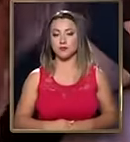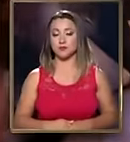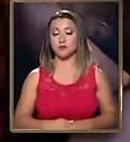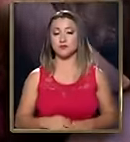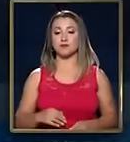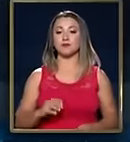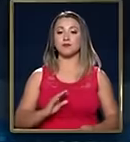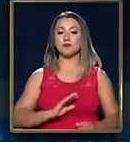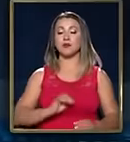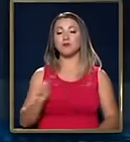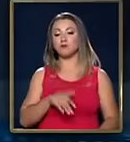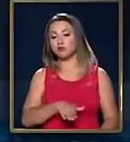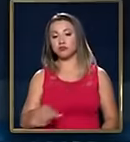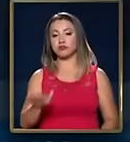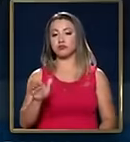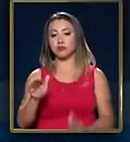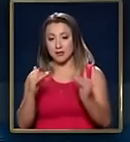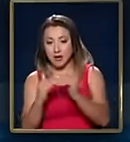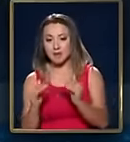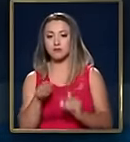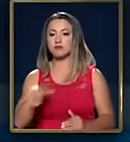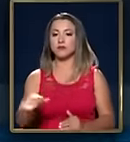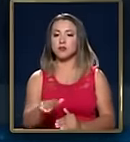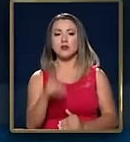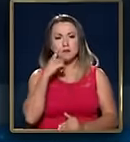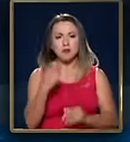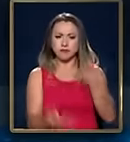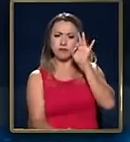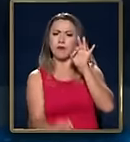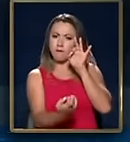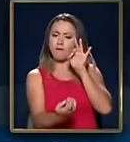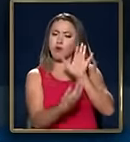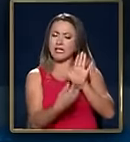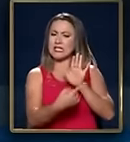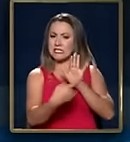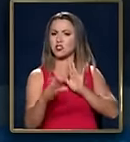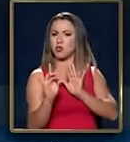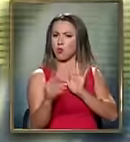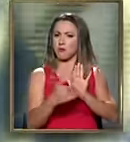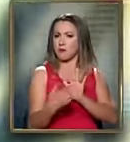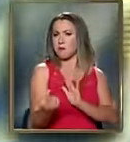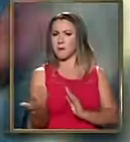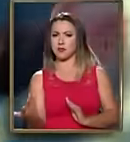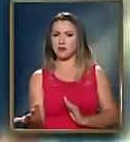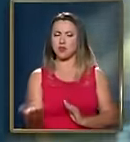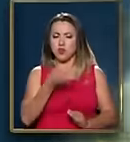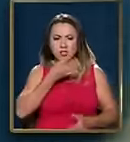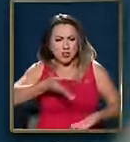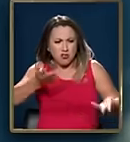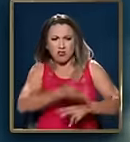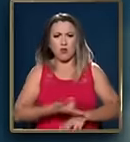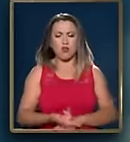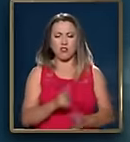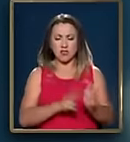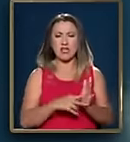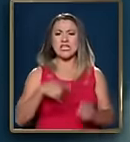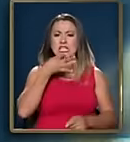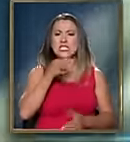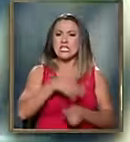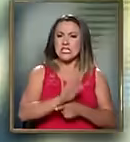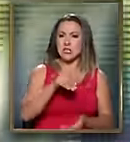Llego a mi casa, mi señora Marisol me dice: mira, ha llegado con una cuenta de esta autopista por 150 mil pesos. Y que no estáis guayando, aquí dice 15